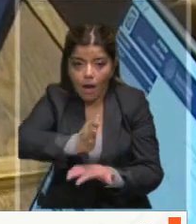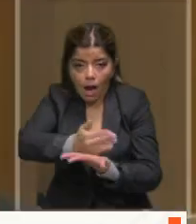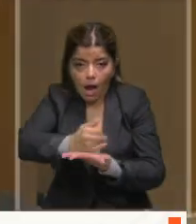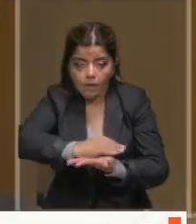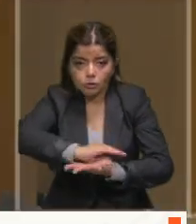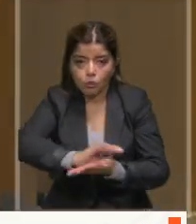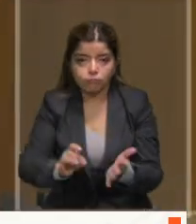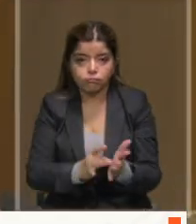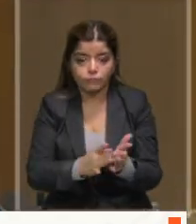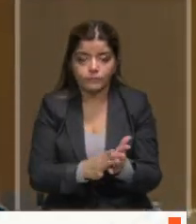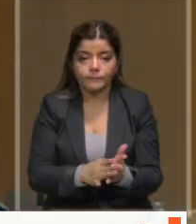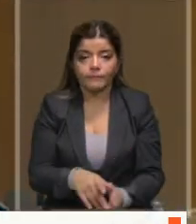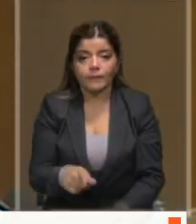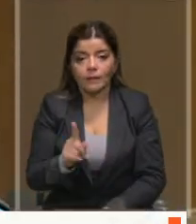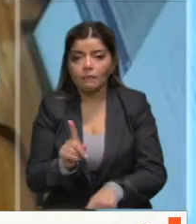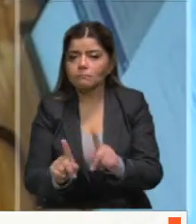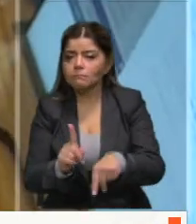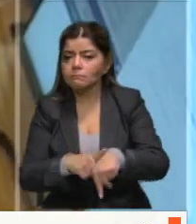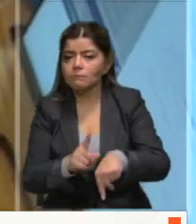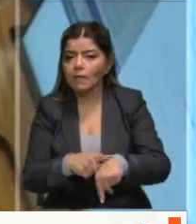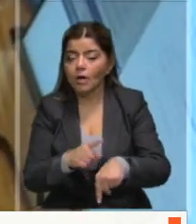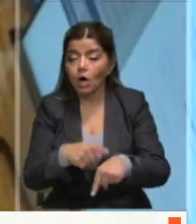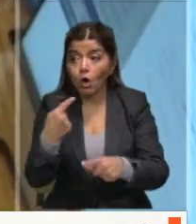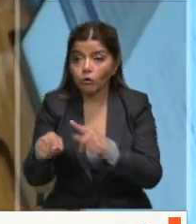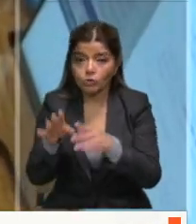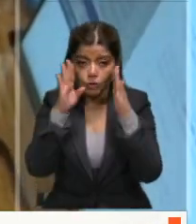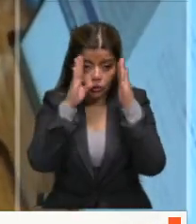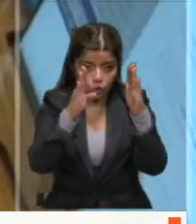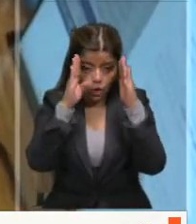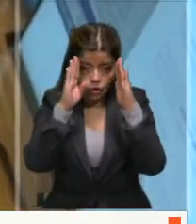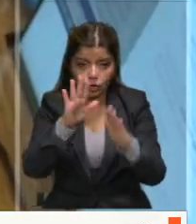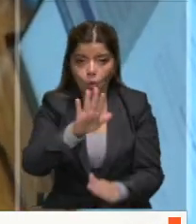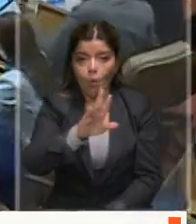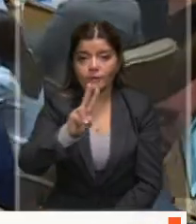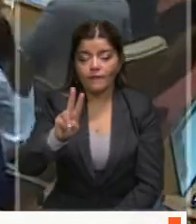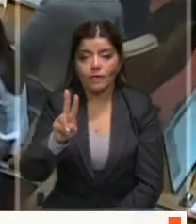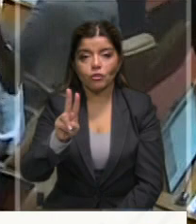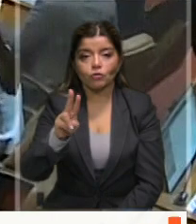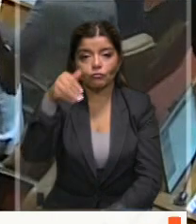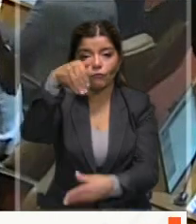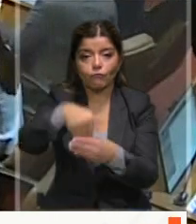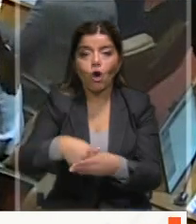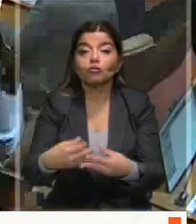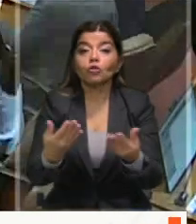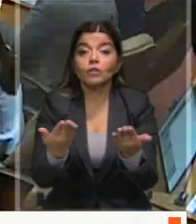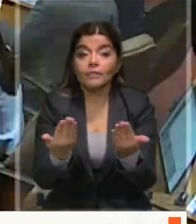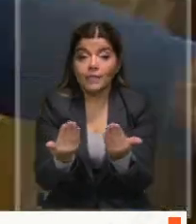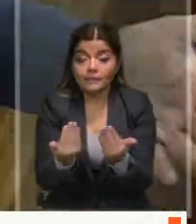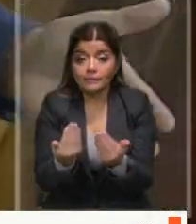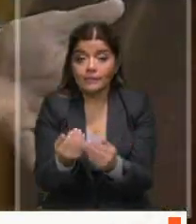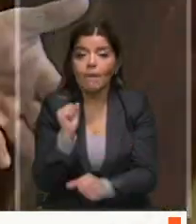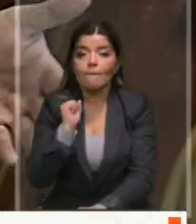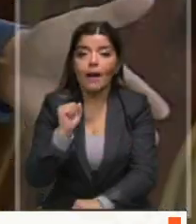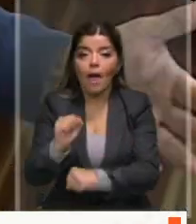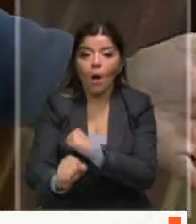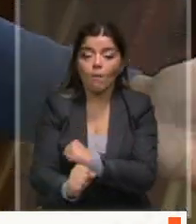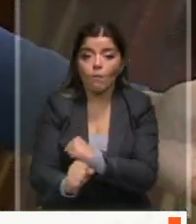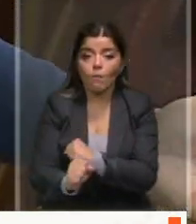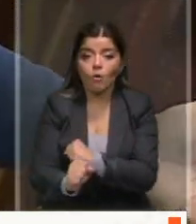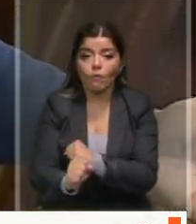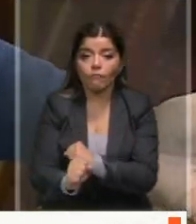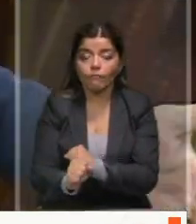mientras algunos miraban la hora otros estaban pendientes de que estuviesen los 52 votos necesarios para aprobar la ofensiva